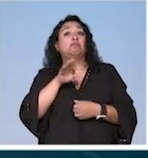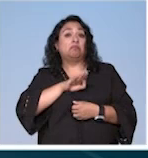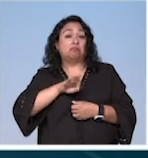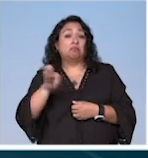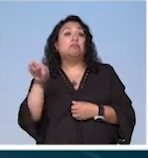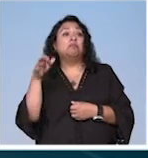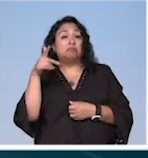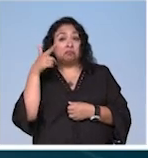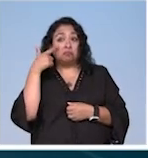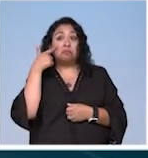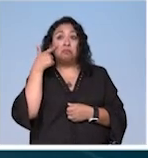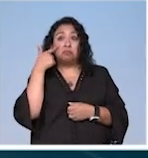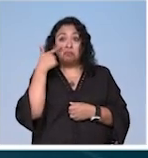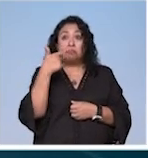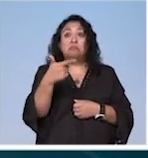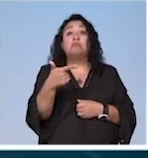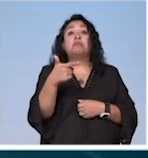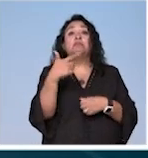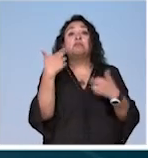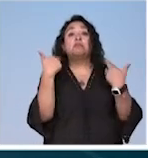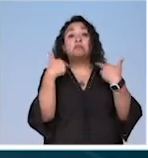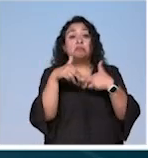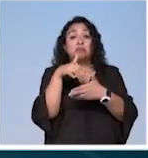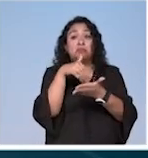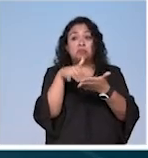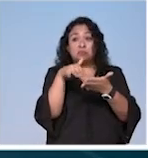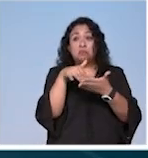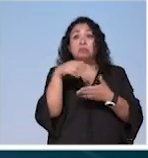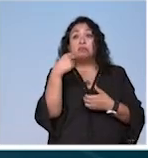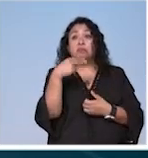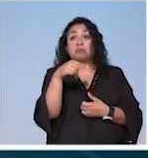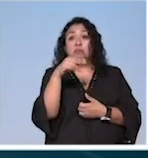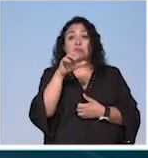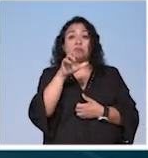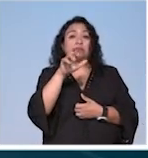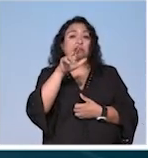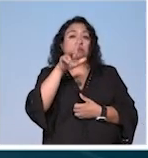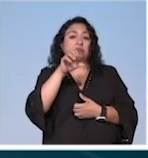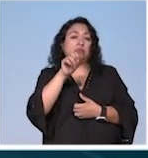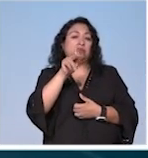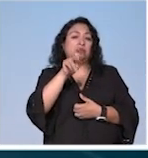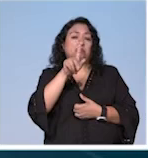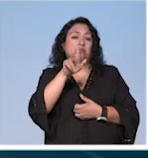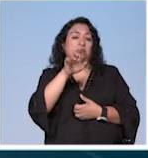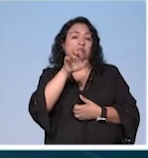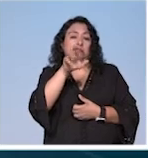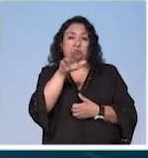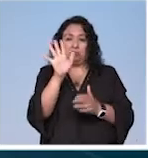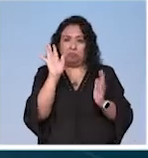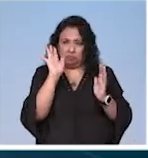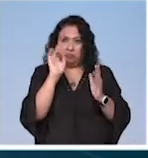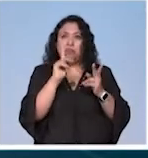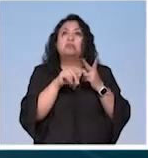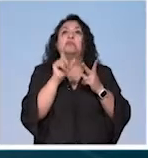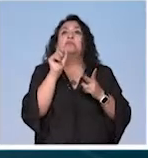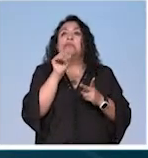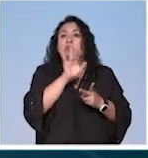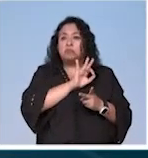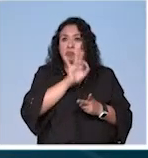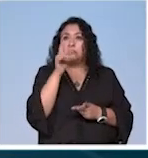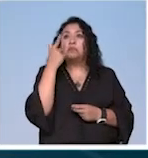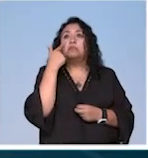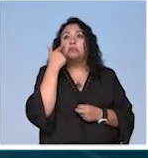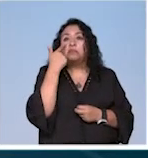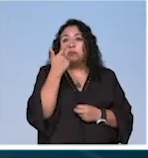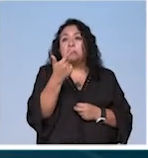aquí de encontrar que su maestro de literatura se llamaba Carlos Pellicer. Tuvo la posibilidad de